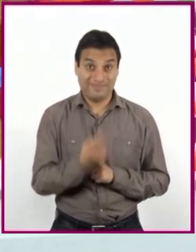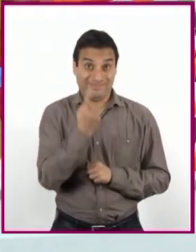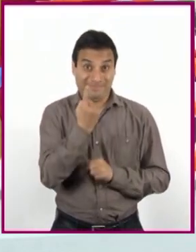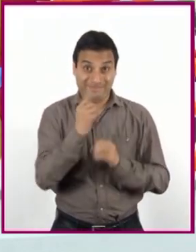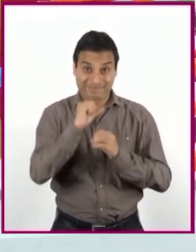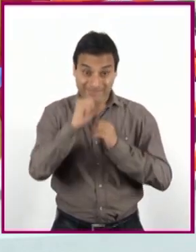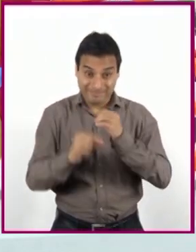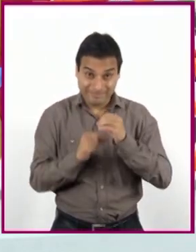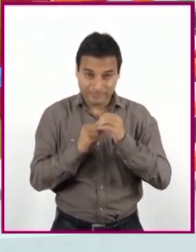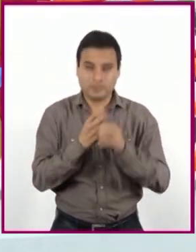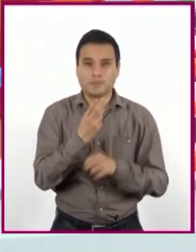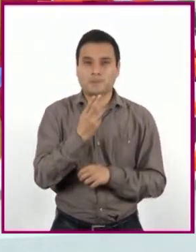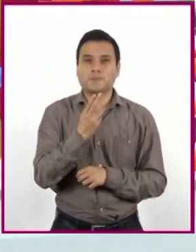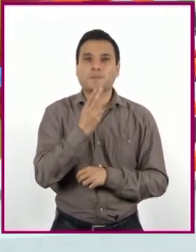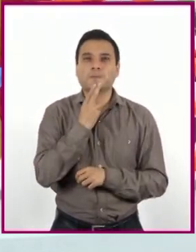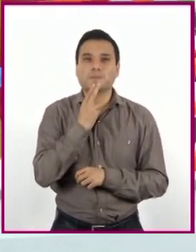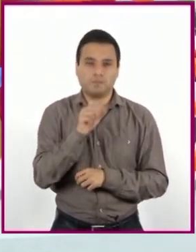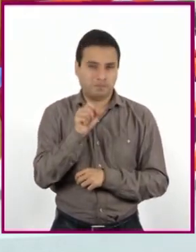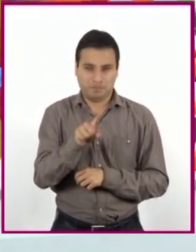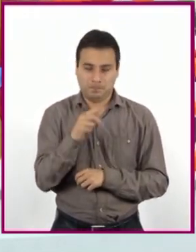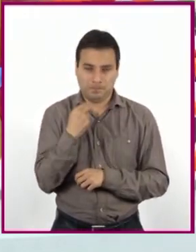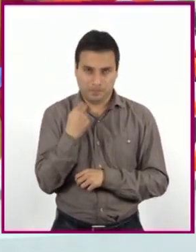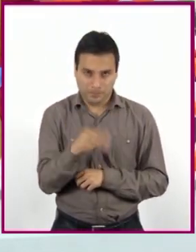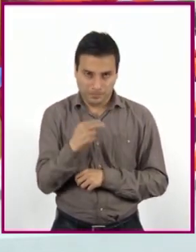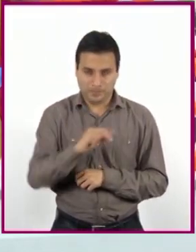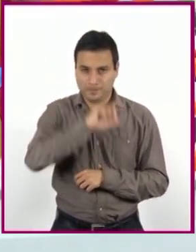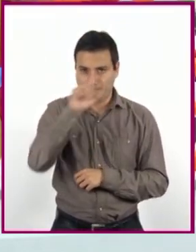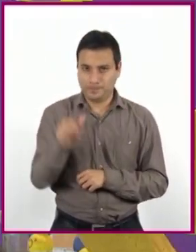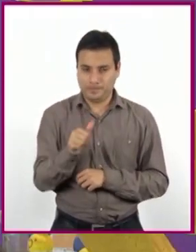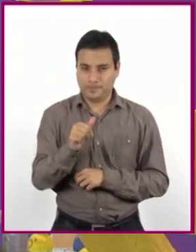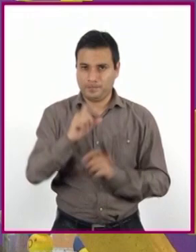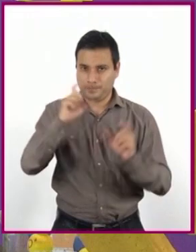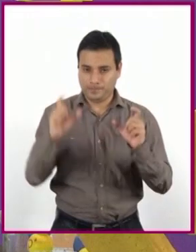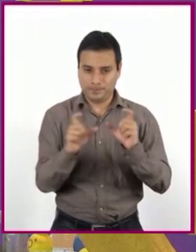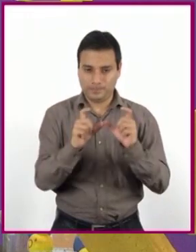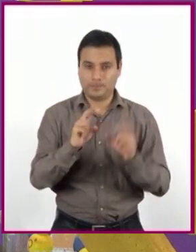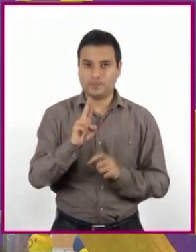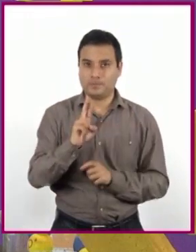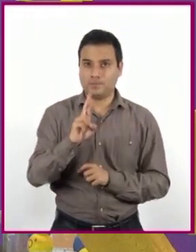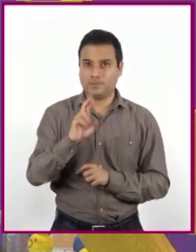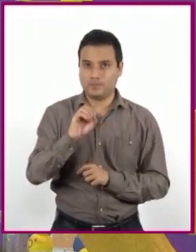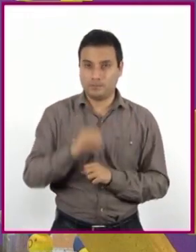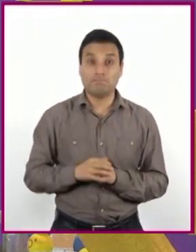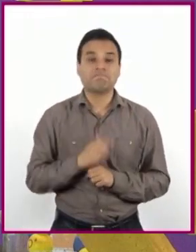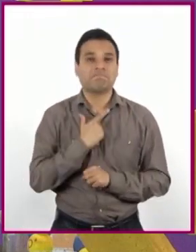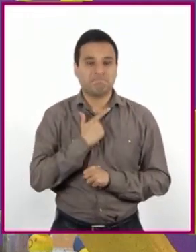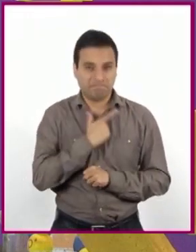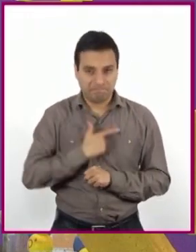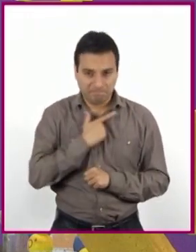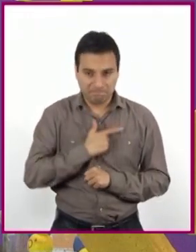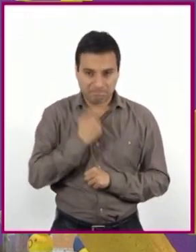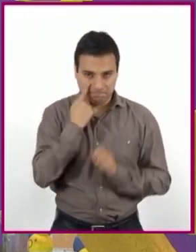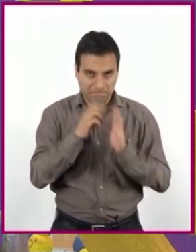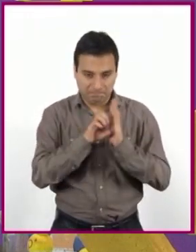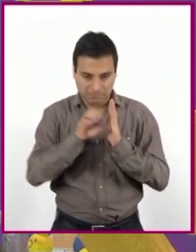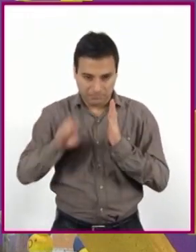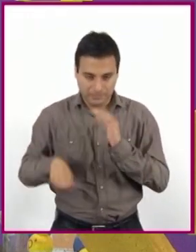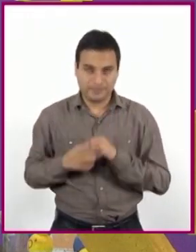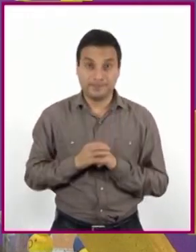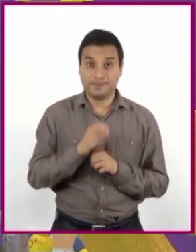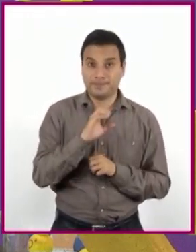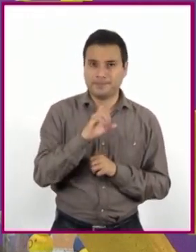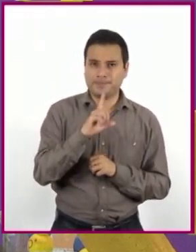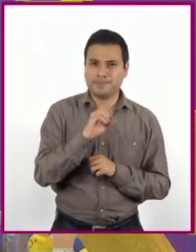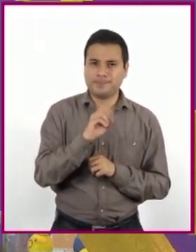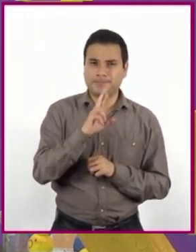se usa la raíz del elemento y se cambia por la terminación uro. Eso me gusta. Por ejemplo, el anión cloro,